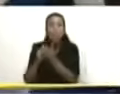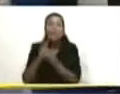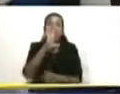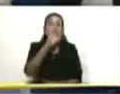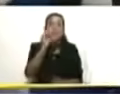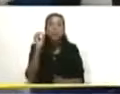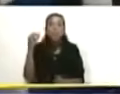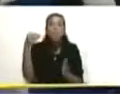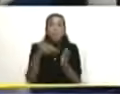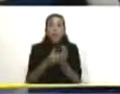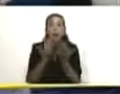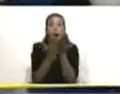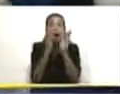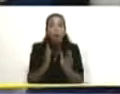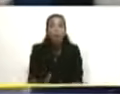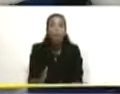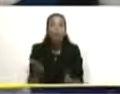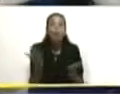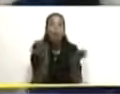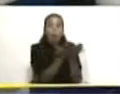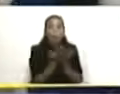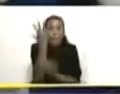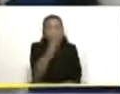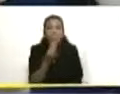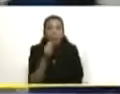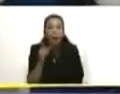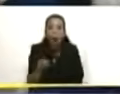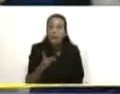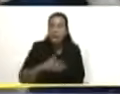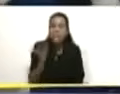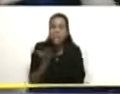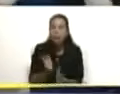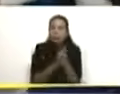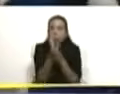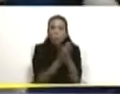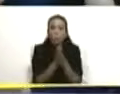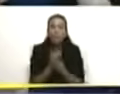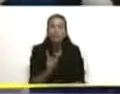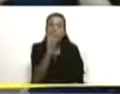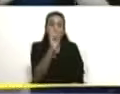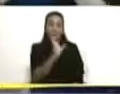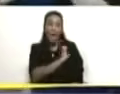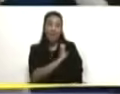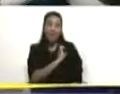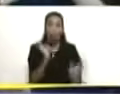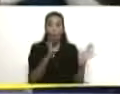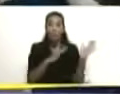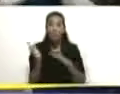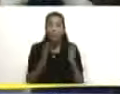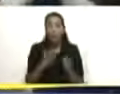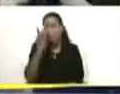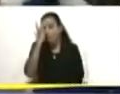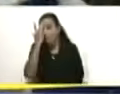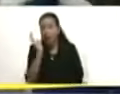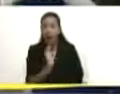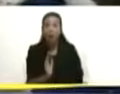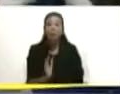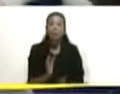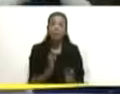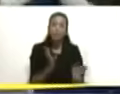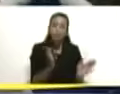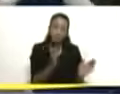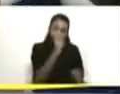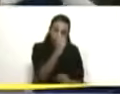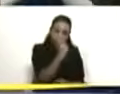con su crédito como meta de este primer semestre de arranque. 500.000 jóvenes.